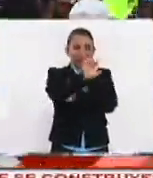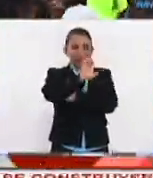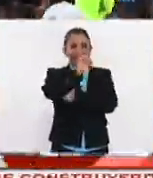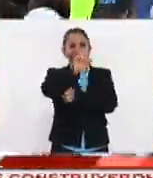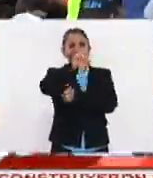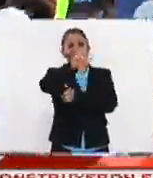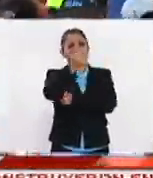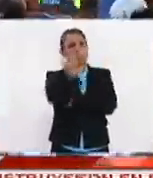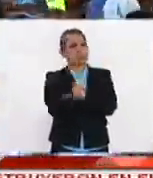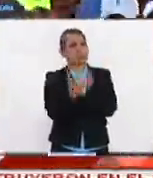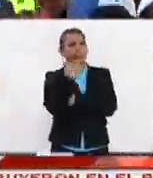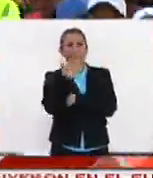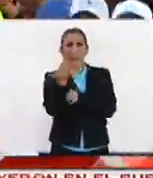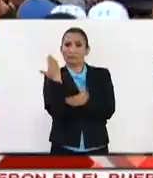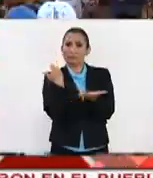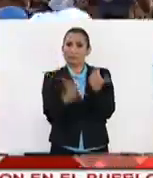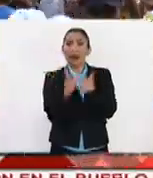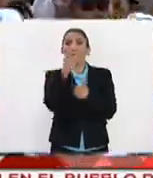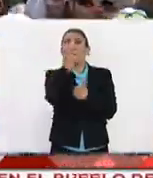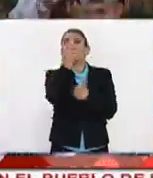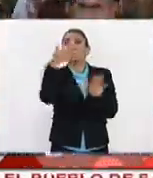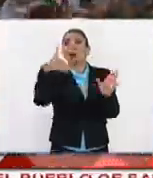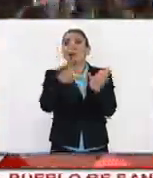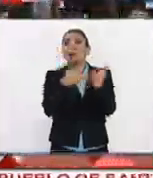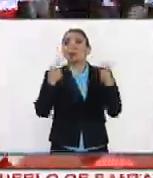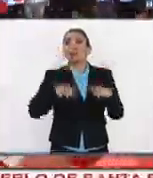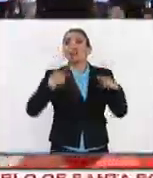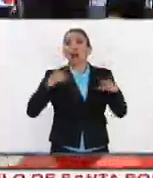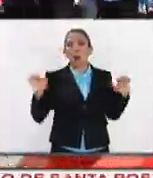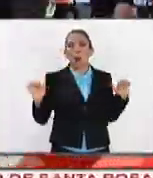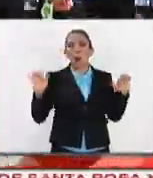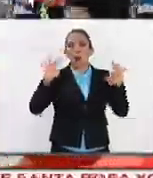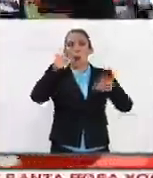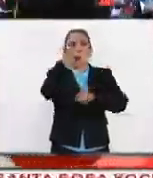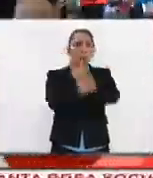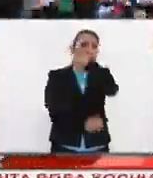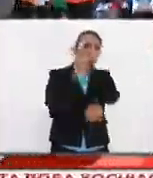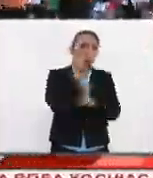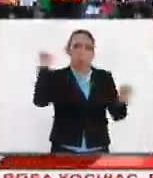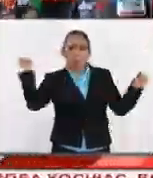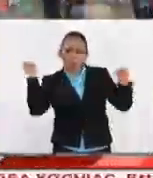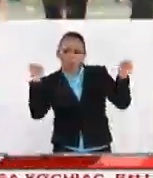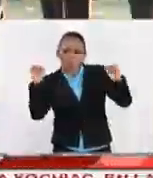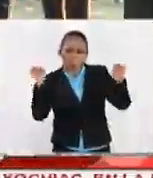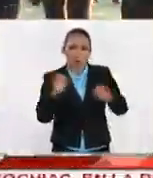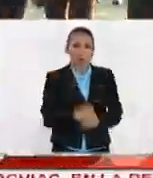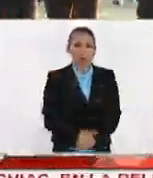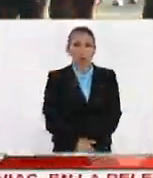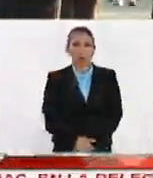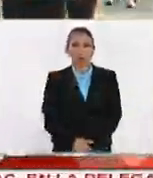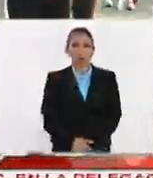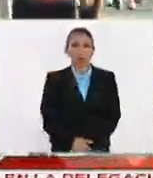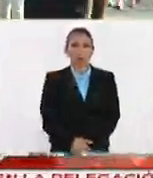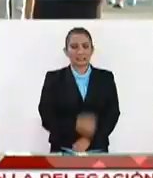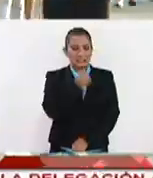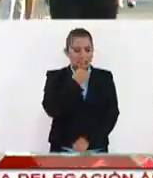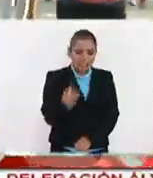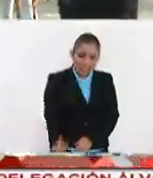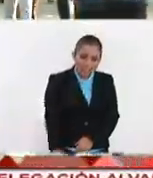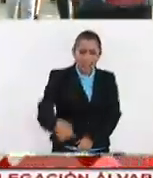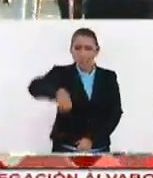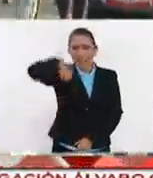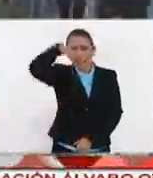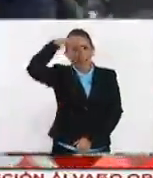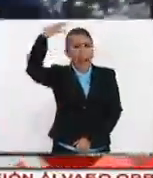todo un éxito al recibir a más de 25,000 personas que corrieron este fin de semana. Chicos y